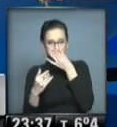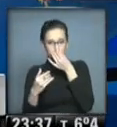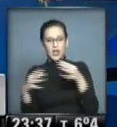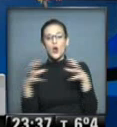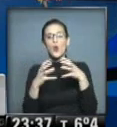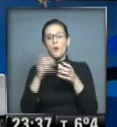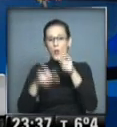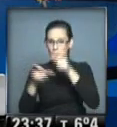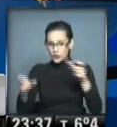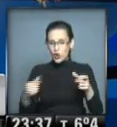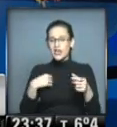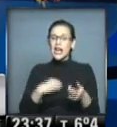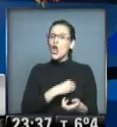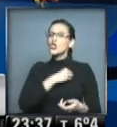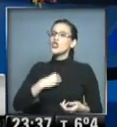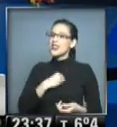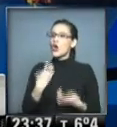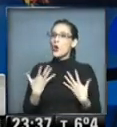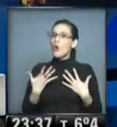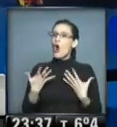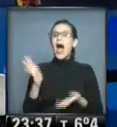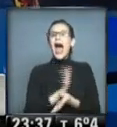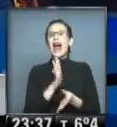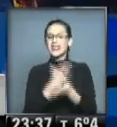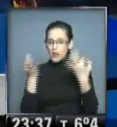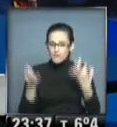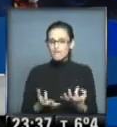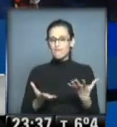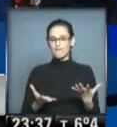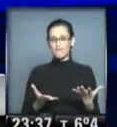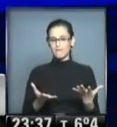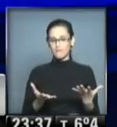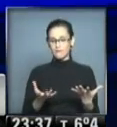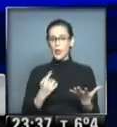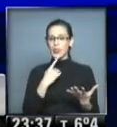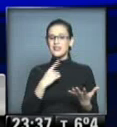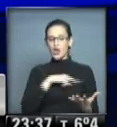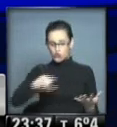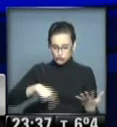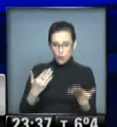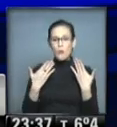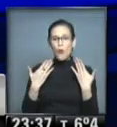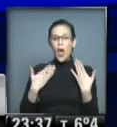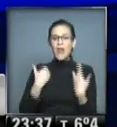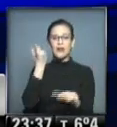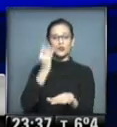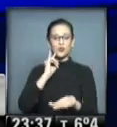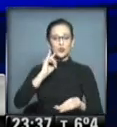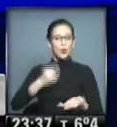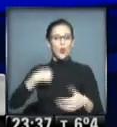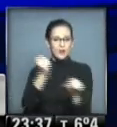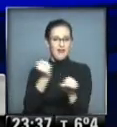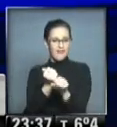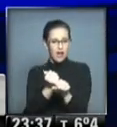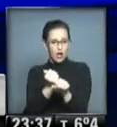está tomando esto como el arte en sus manos y diciendo esto, nosotros mismos podemos representarnos? ¿Hay un quiebre